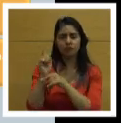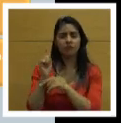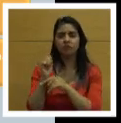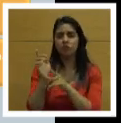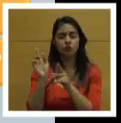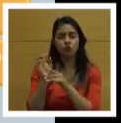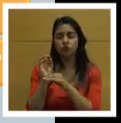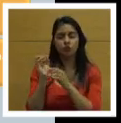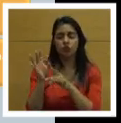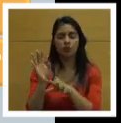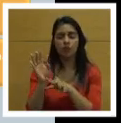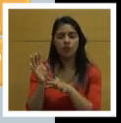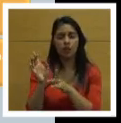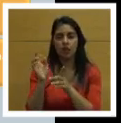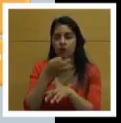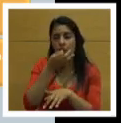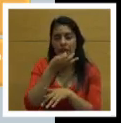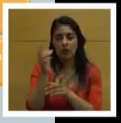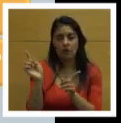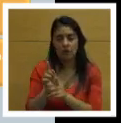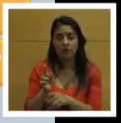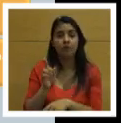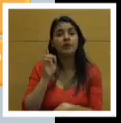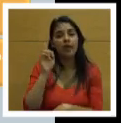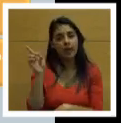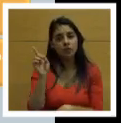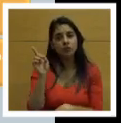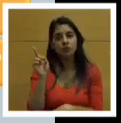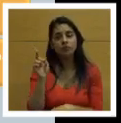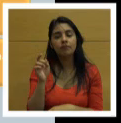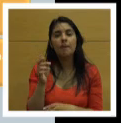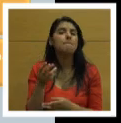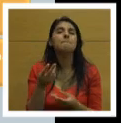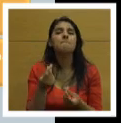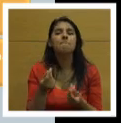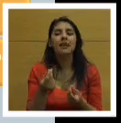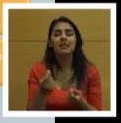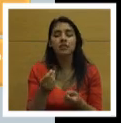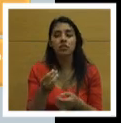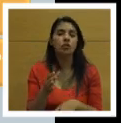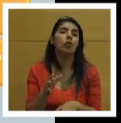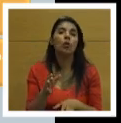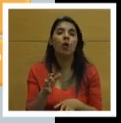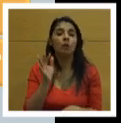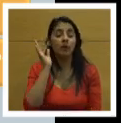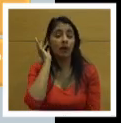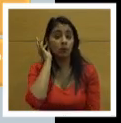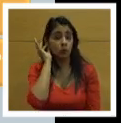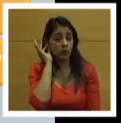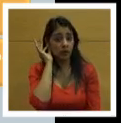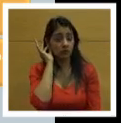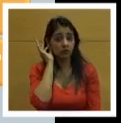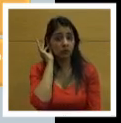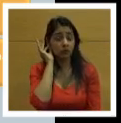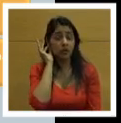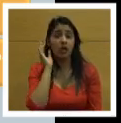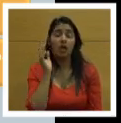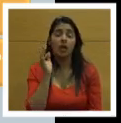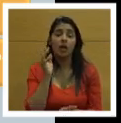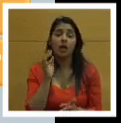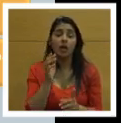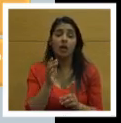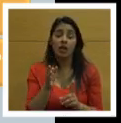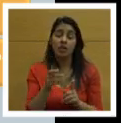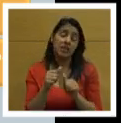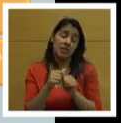breve, que ese es el caso que podríamos, ¿no es cierto?, asimilarlo como un caso de una mujer víctima de una, que podría haber estado involucrada en una situación de